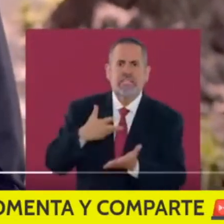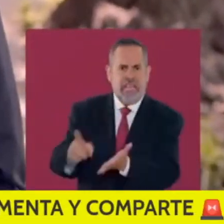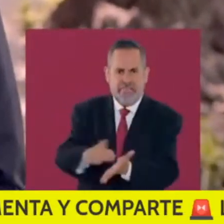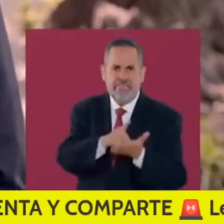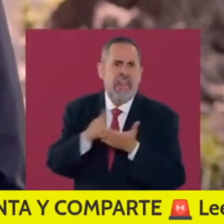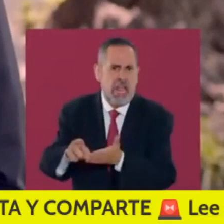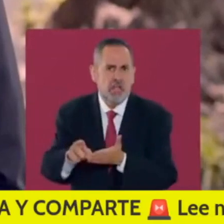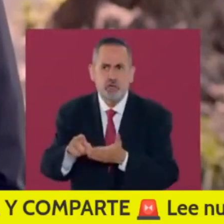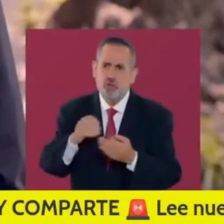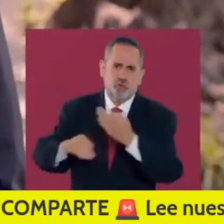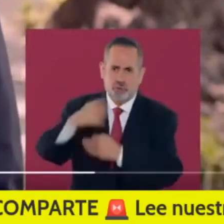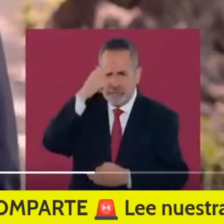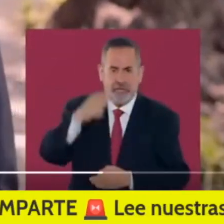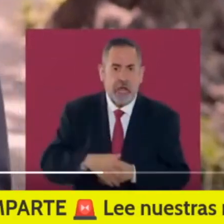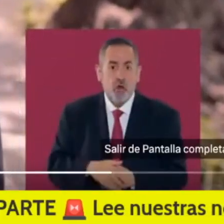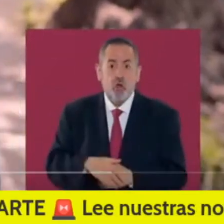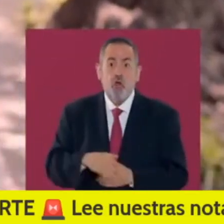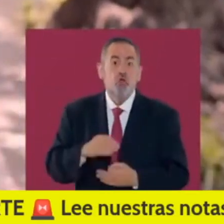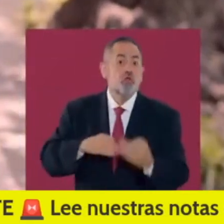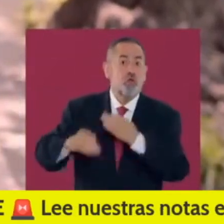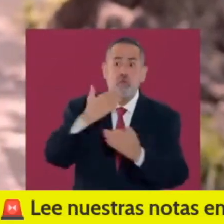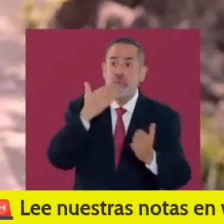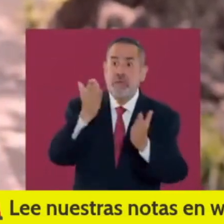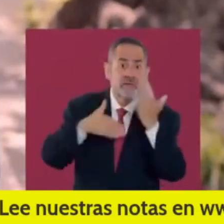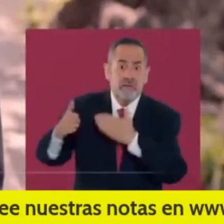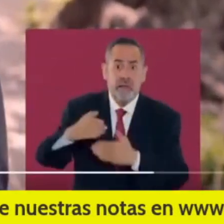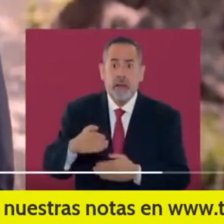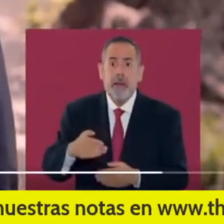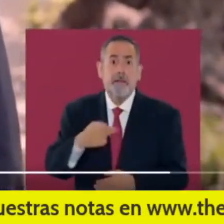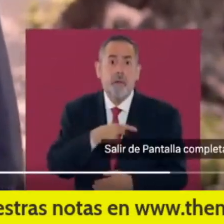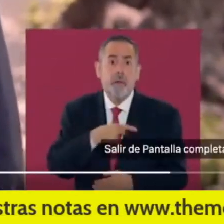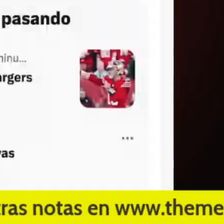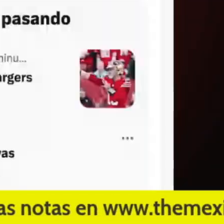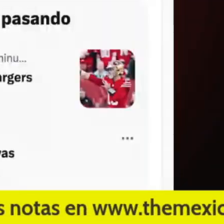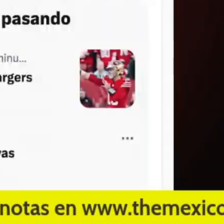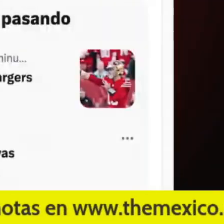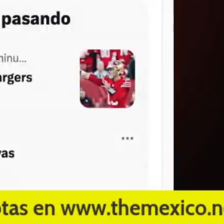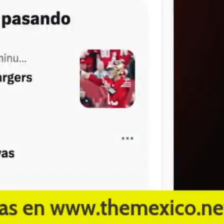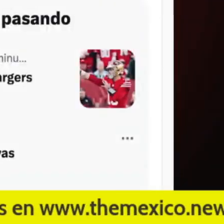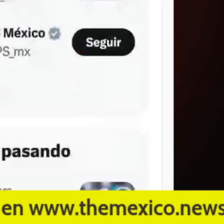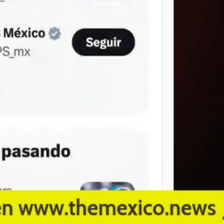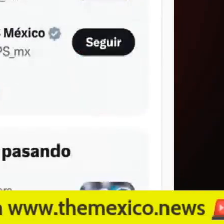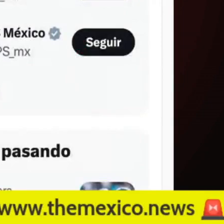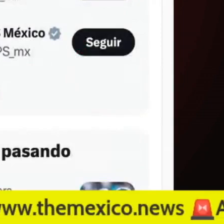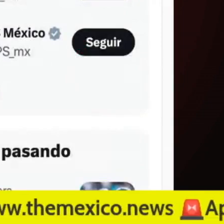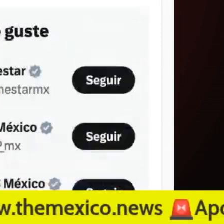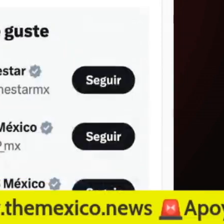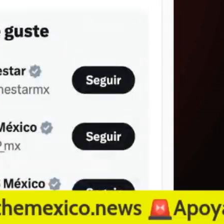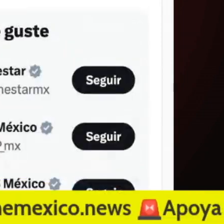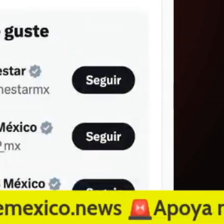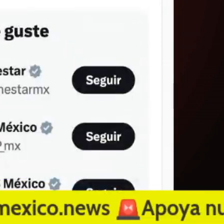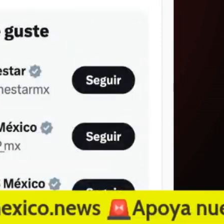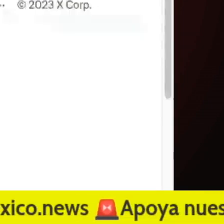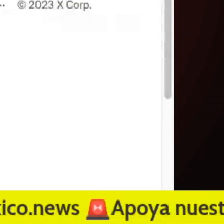derecho de nuestro pueblo. Por el bien de todos, primero los pobres. Quinto informe.